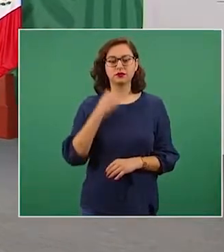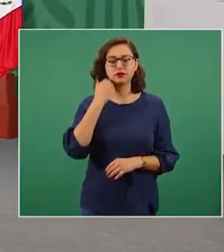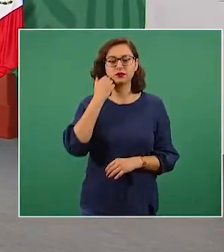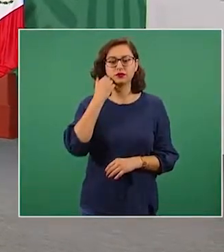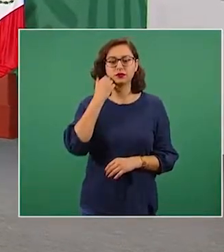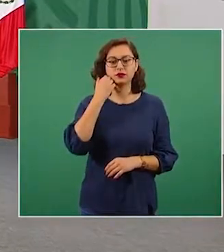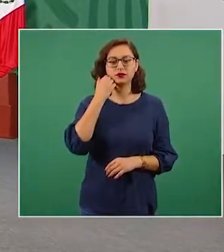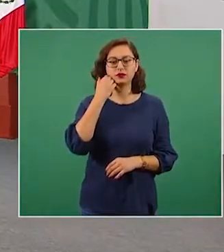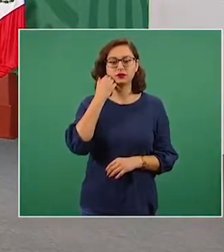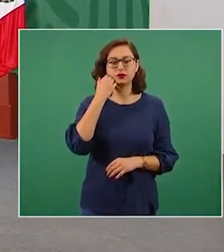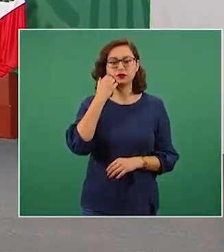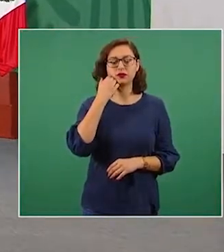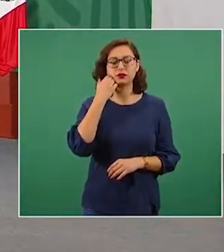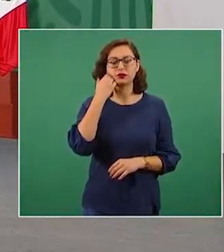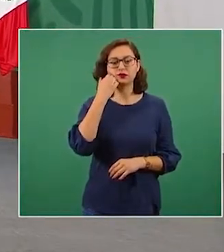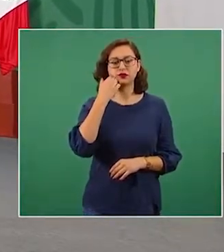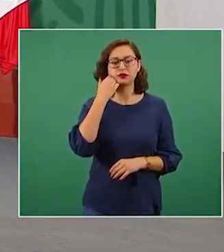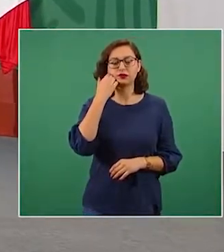Una compañera,